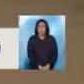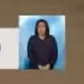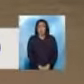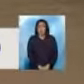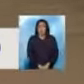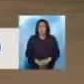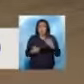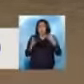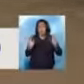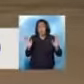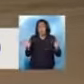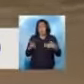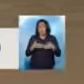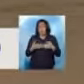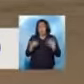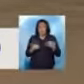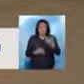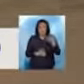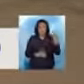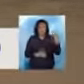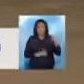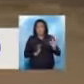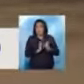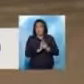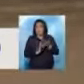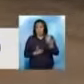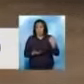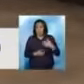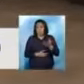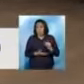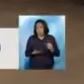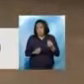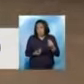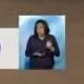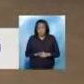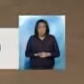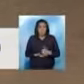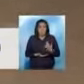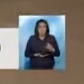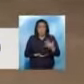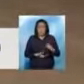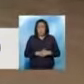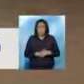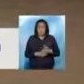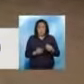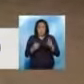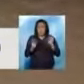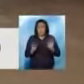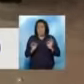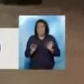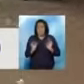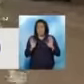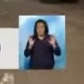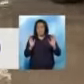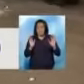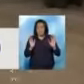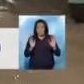Parece que han cerrado la plaza en estos momentos, hace tan solo unos minutos antes de salir al aire, porque ya está bastante peligroso. Parece que